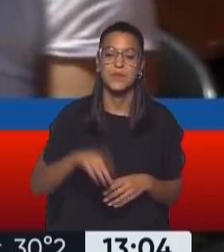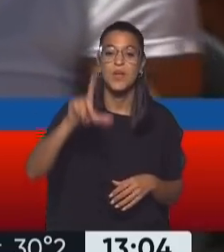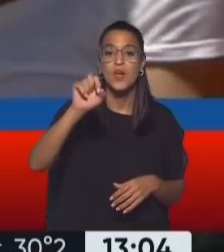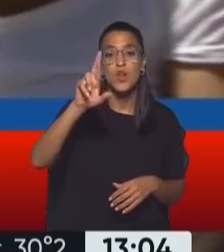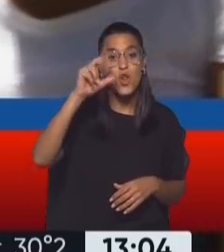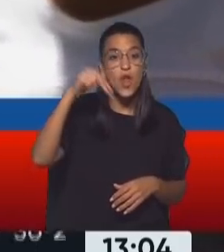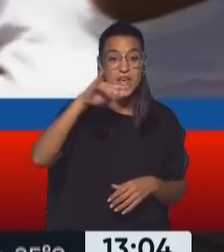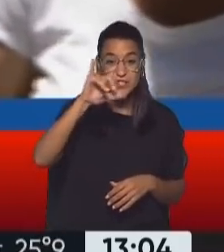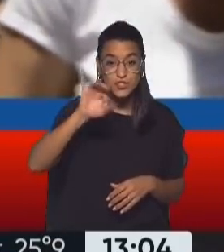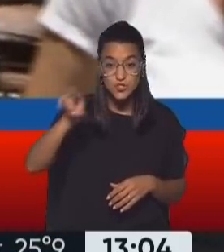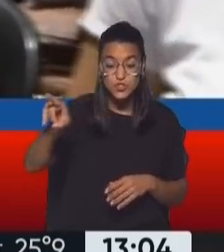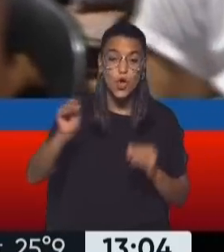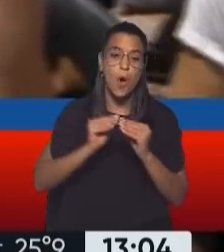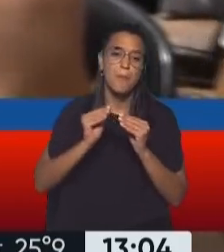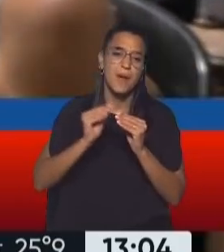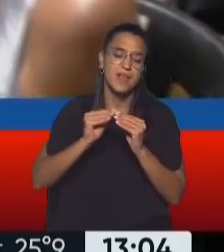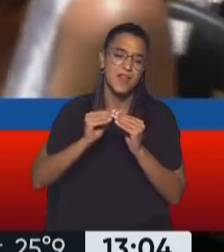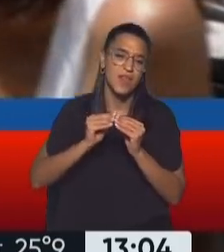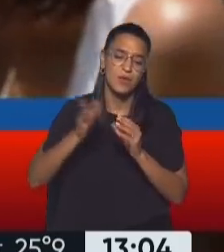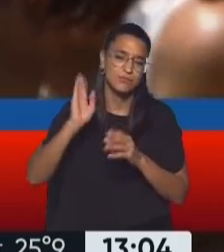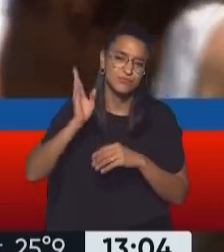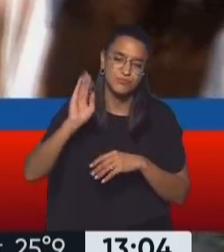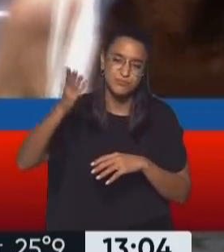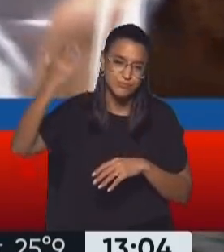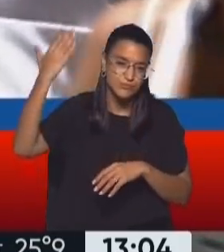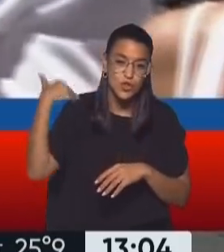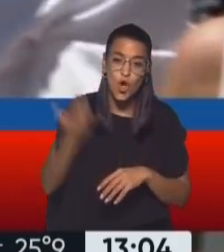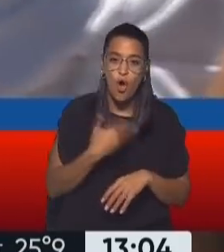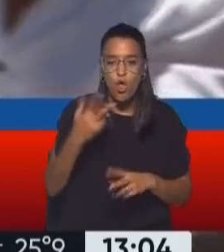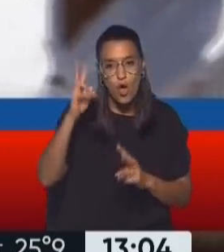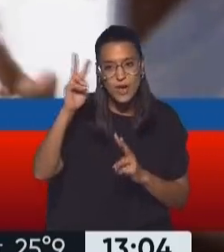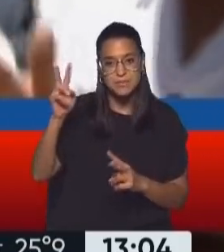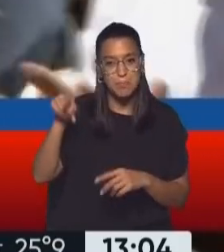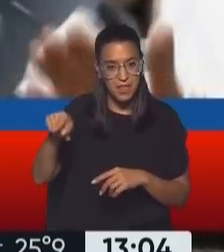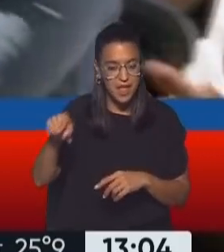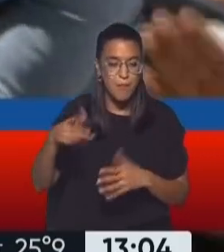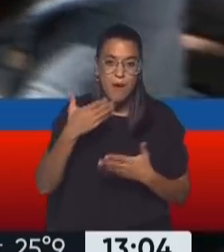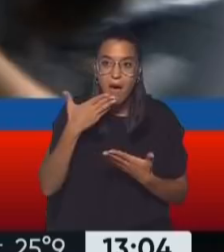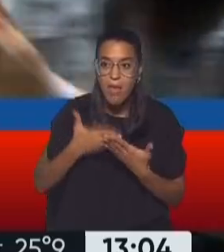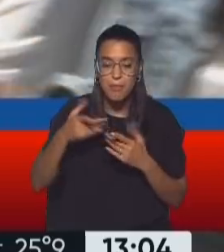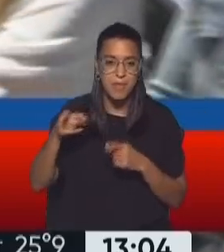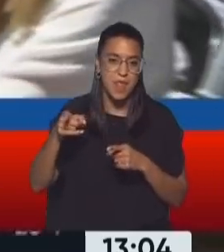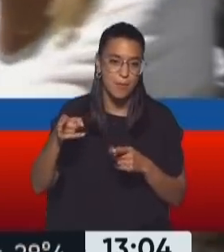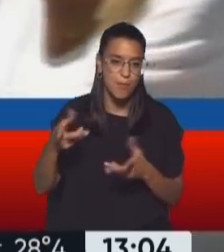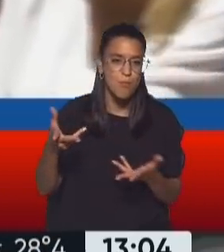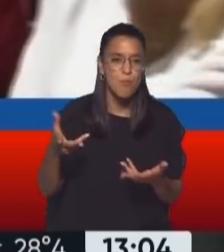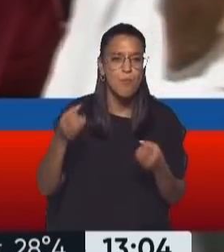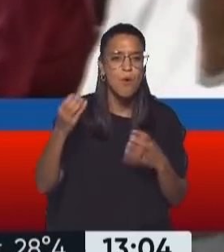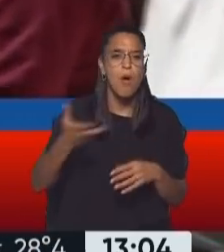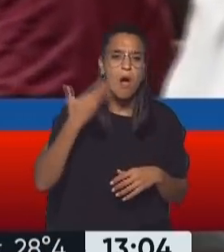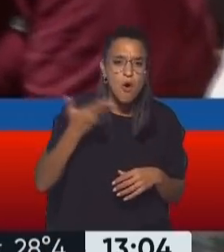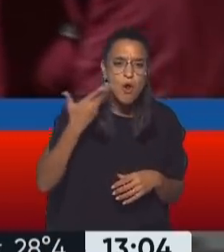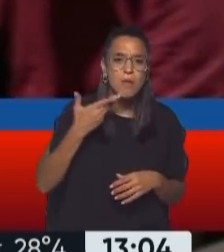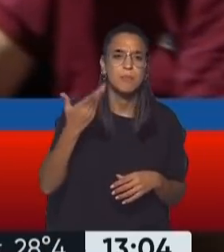Lorenzo es un compañero de toda la vida, al que todos respetamos, al que todos admiramos, uno de esos grandes oradores